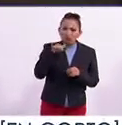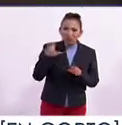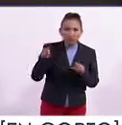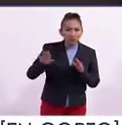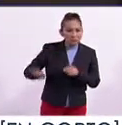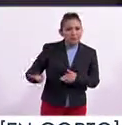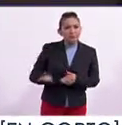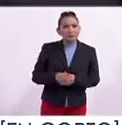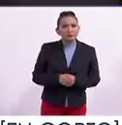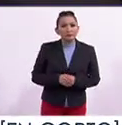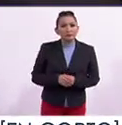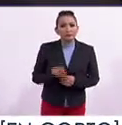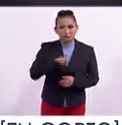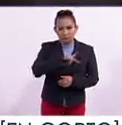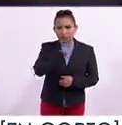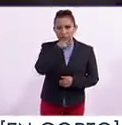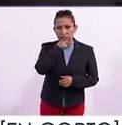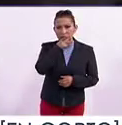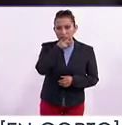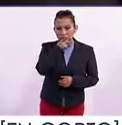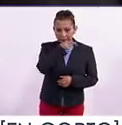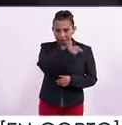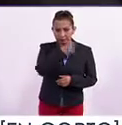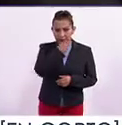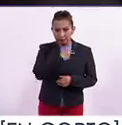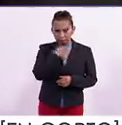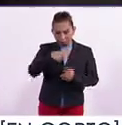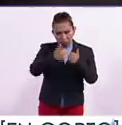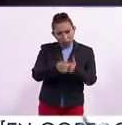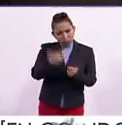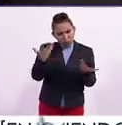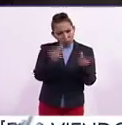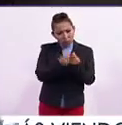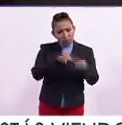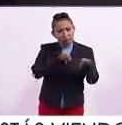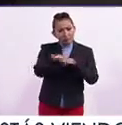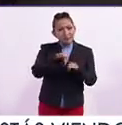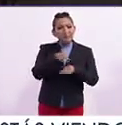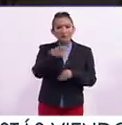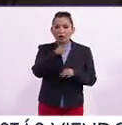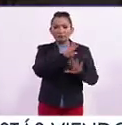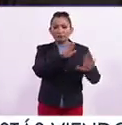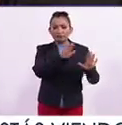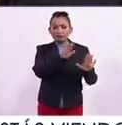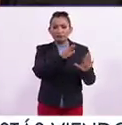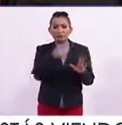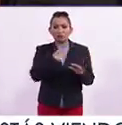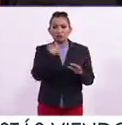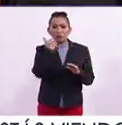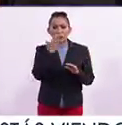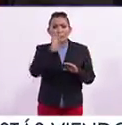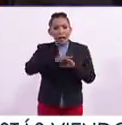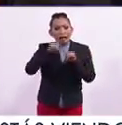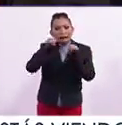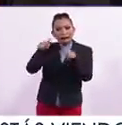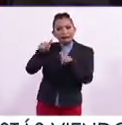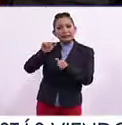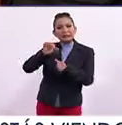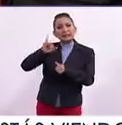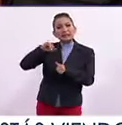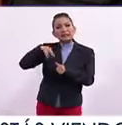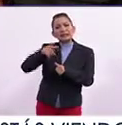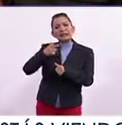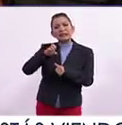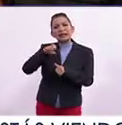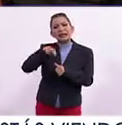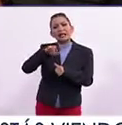Mi papá quería que me quedara trabajando con él, pero yo le dije que quería pues, dedicarme más a la ingeniería, por hacer algo diferente